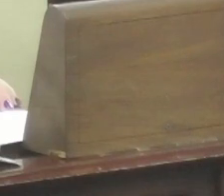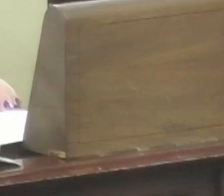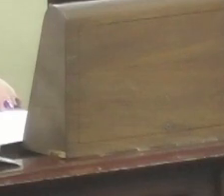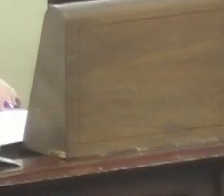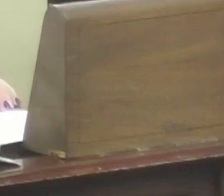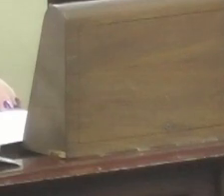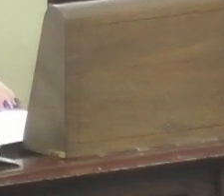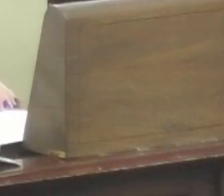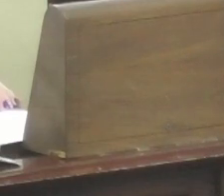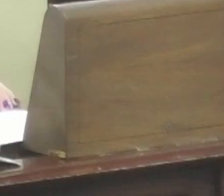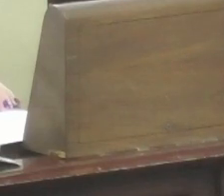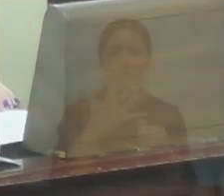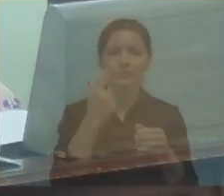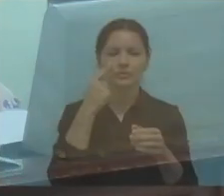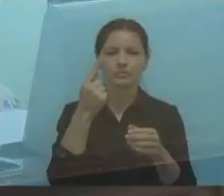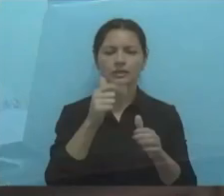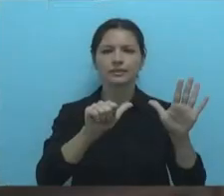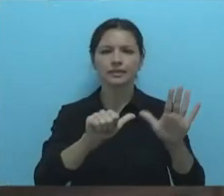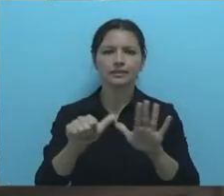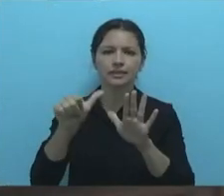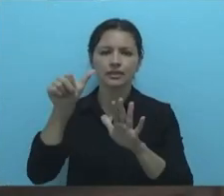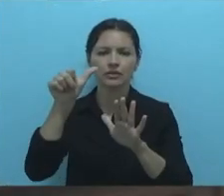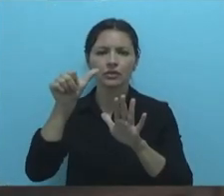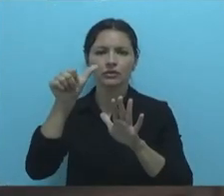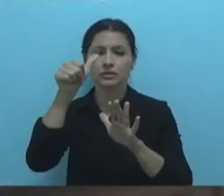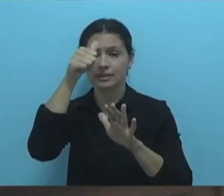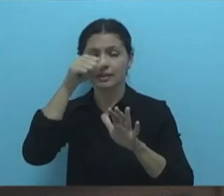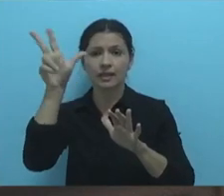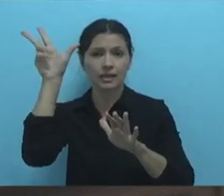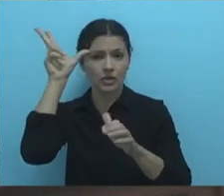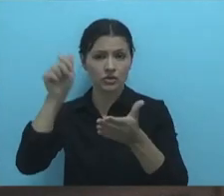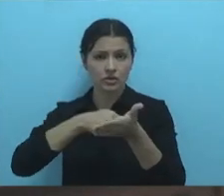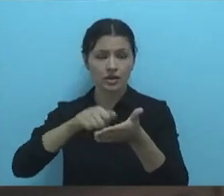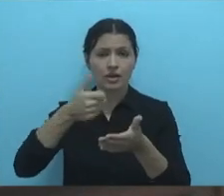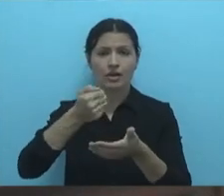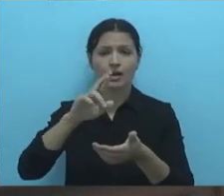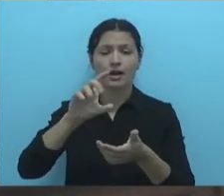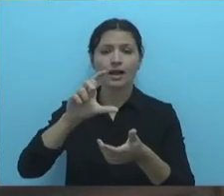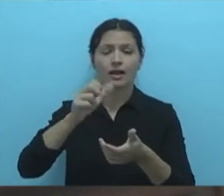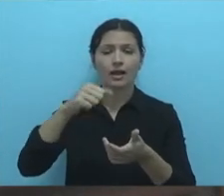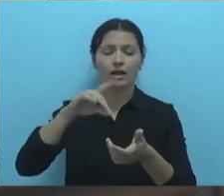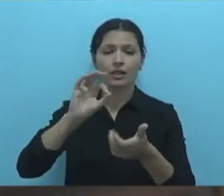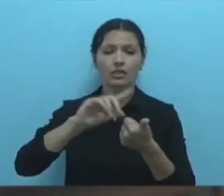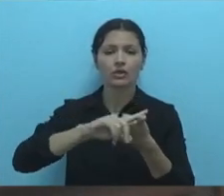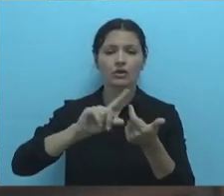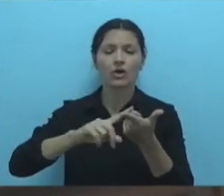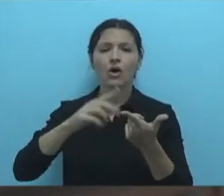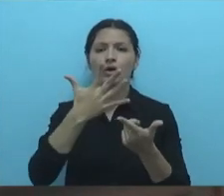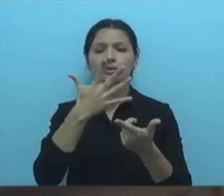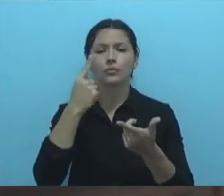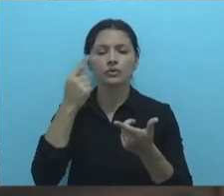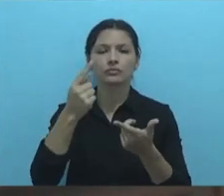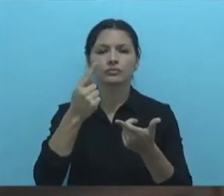el 51.668 del un proyecto de la diputa de arcando y el